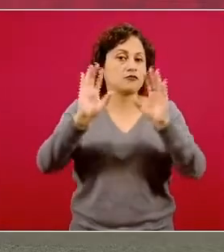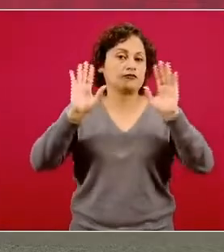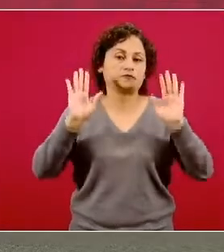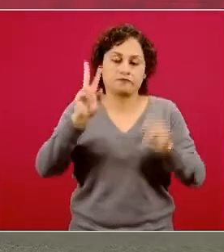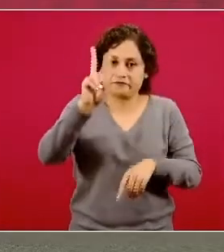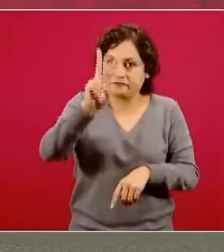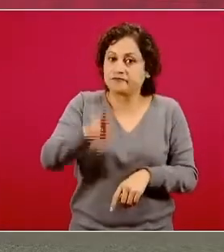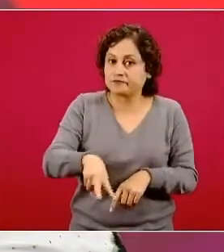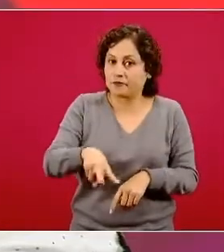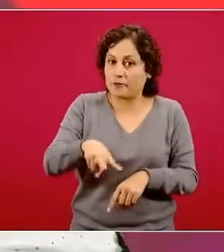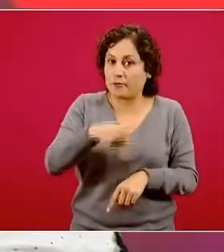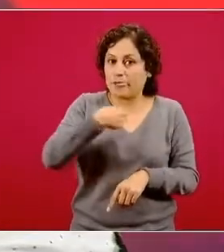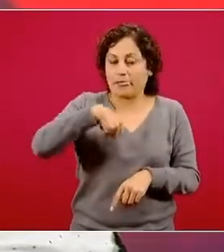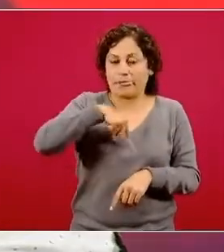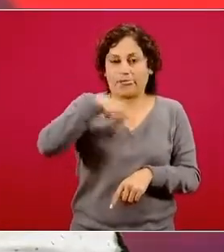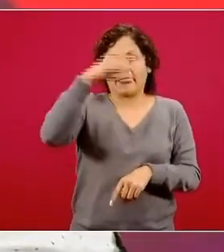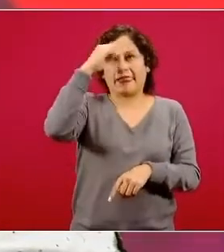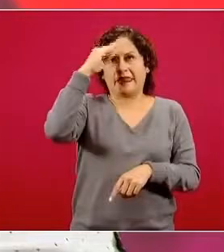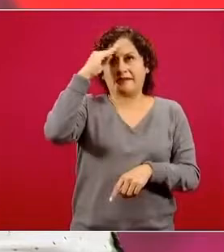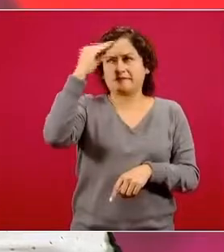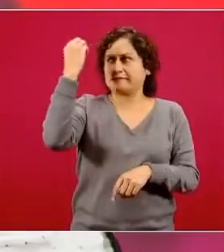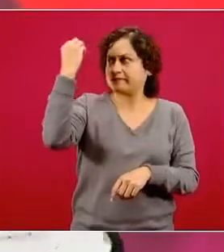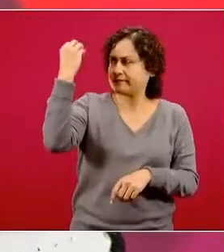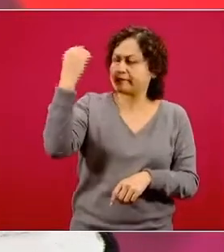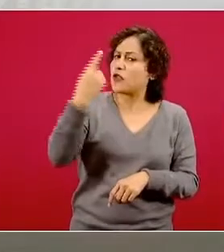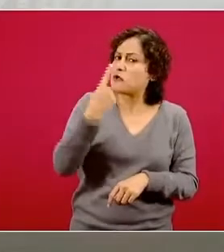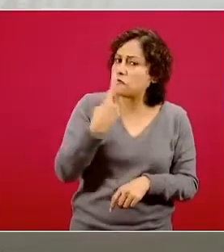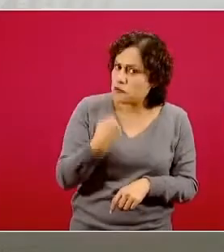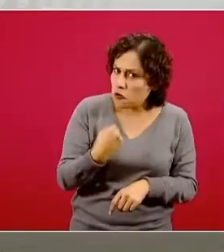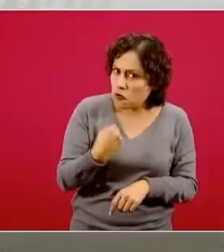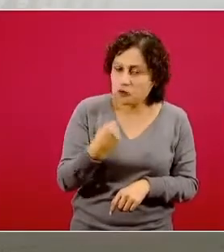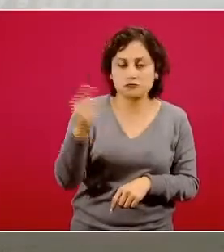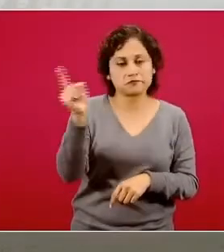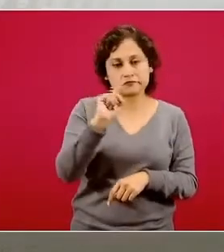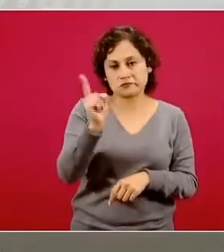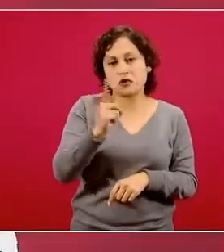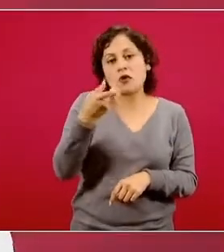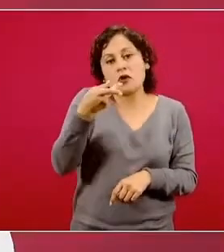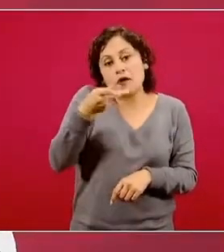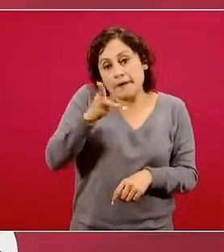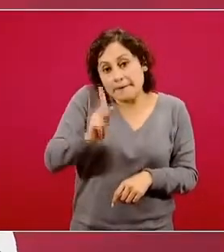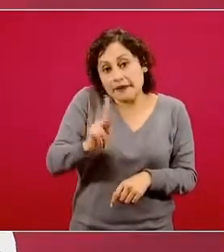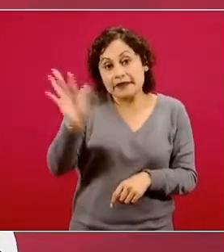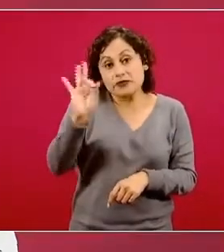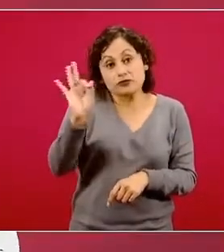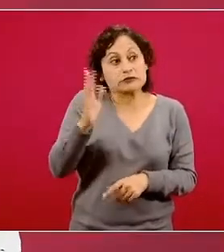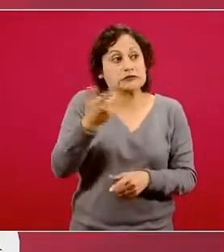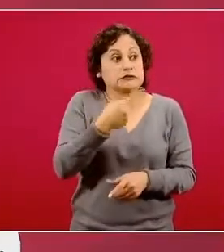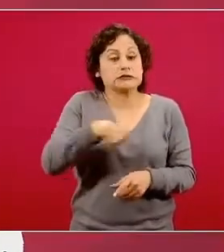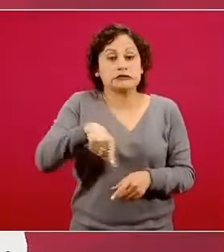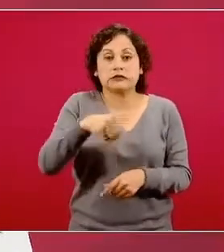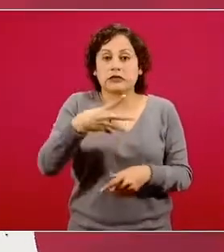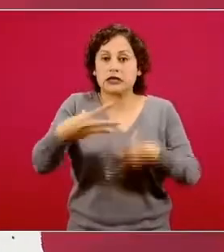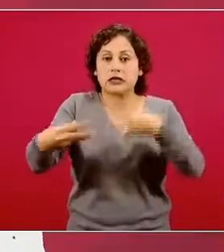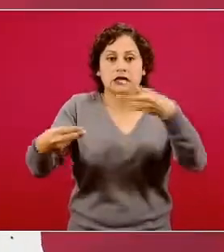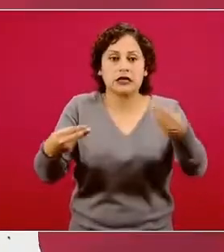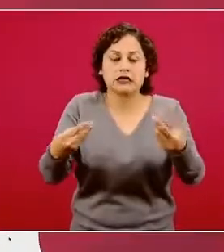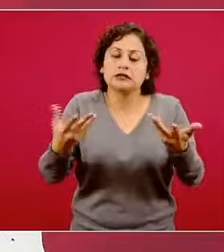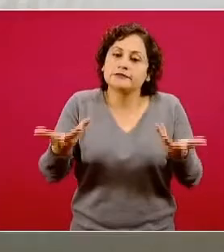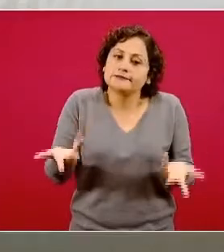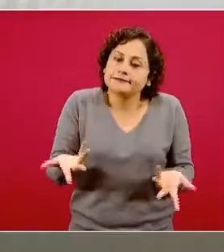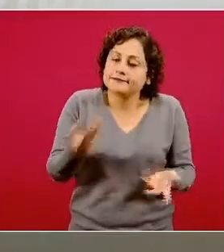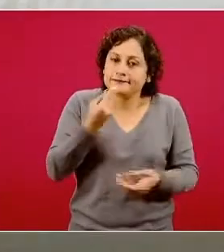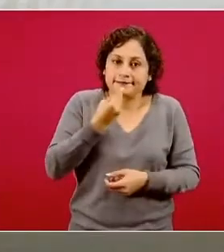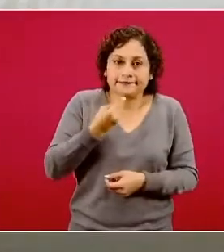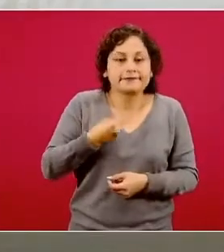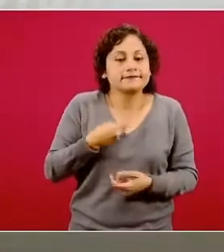llegar al rojo significaría de nuevo estar en las condiciones que teníamos durante la Jornada Nacional de Sana Distancia. ¿Puede